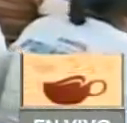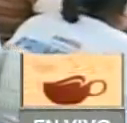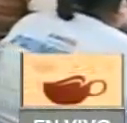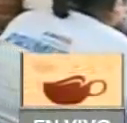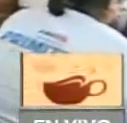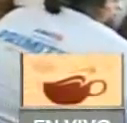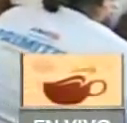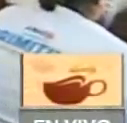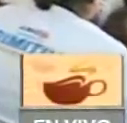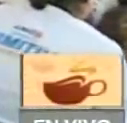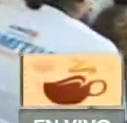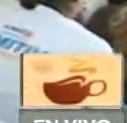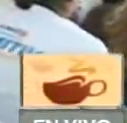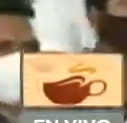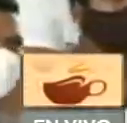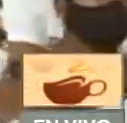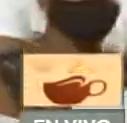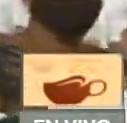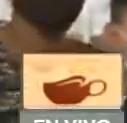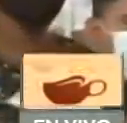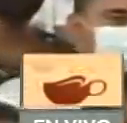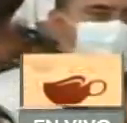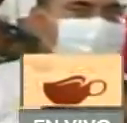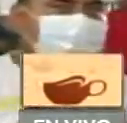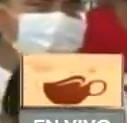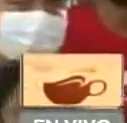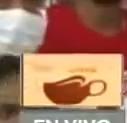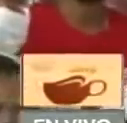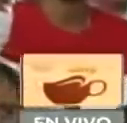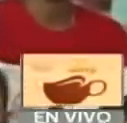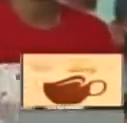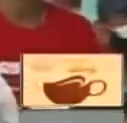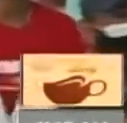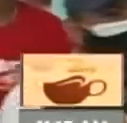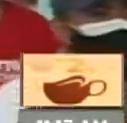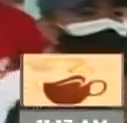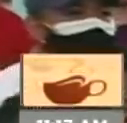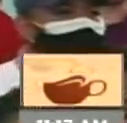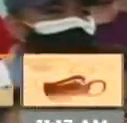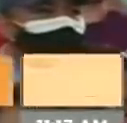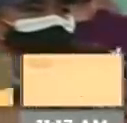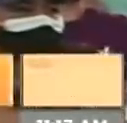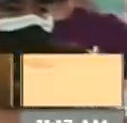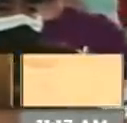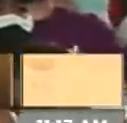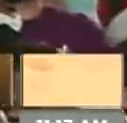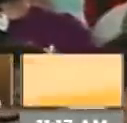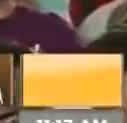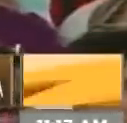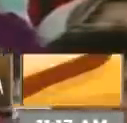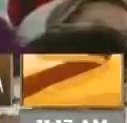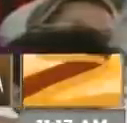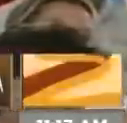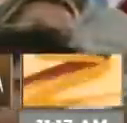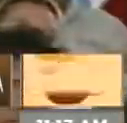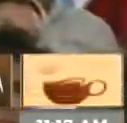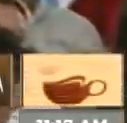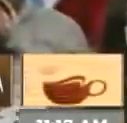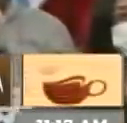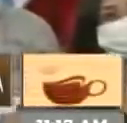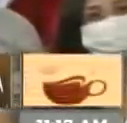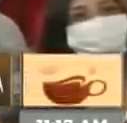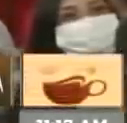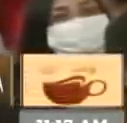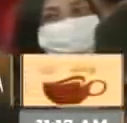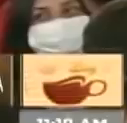su prosperidad que el Espíritu Santo te guíe que el Espíritu Santo conduzca tu corazón y